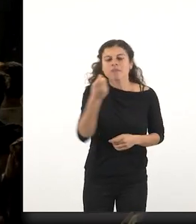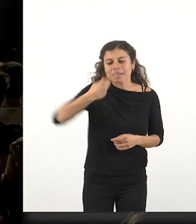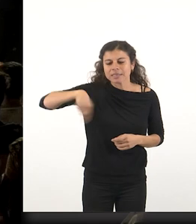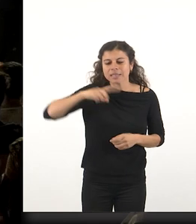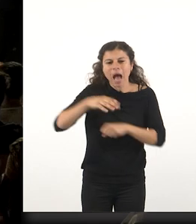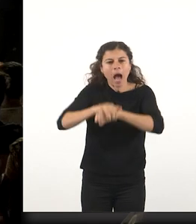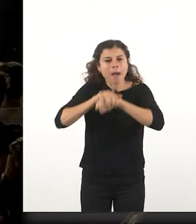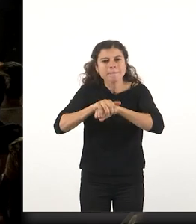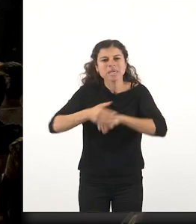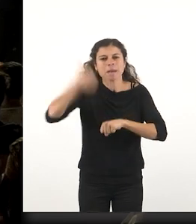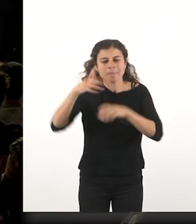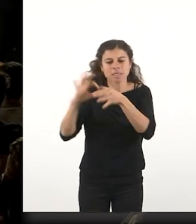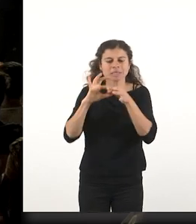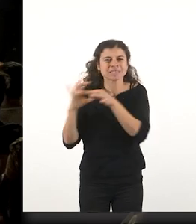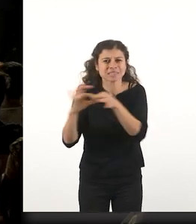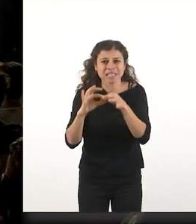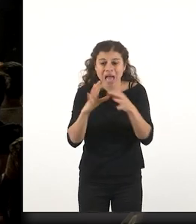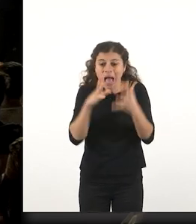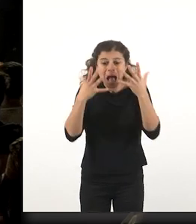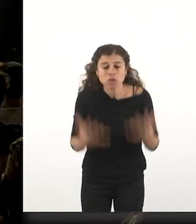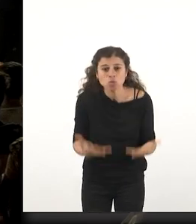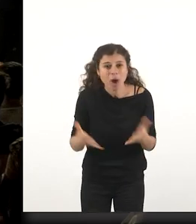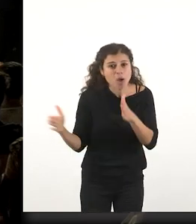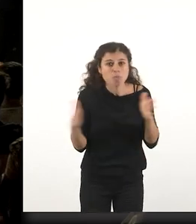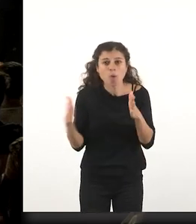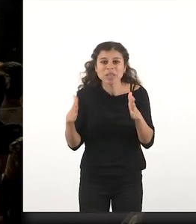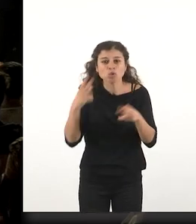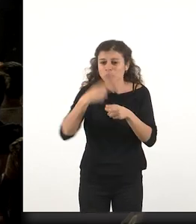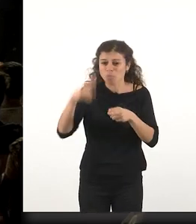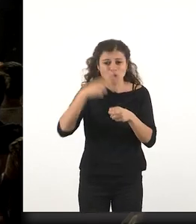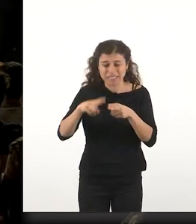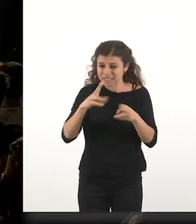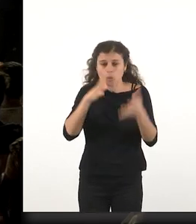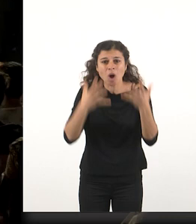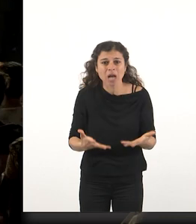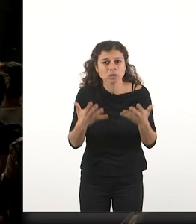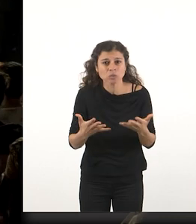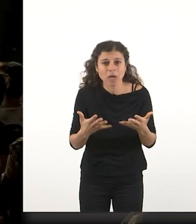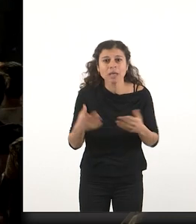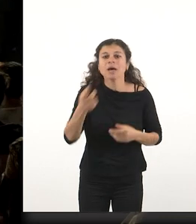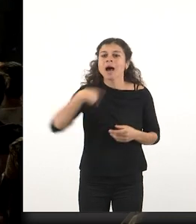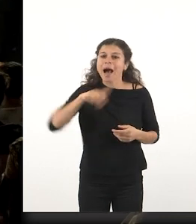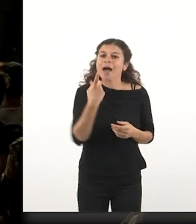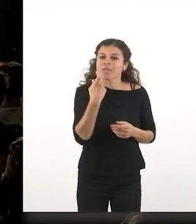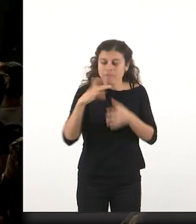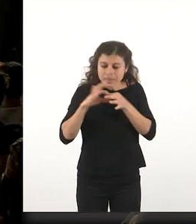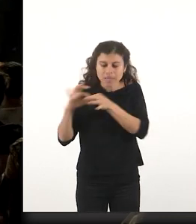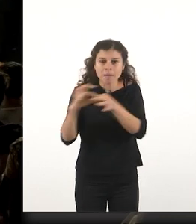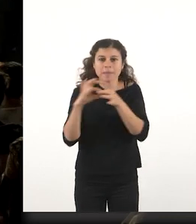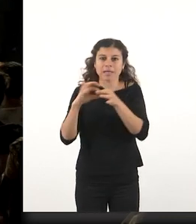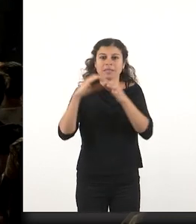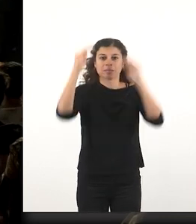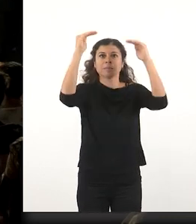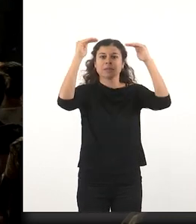y más en este momento actual político, esto en vez de estar, hijas mías, ya estaría por aquí que hay más puntos en común que hay que